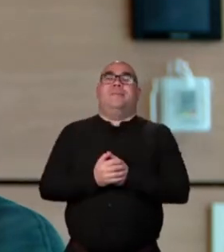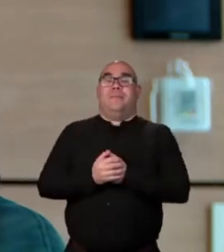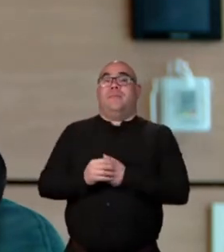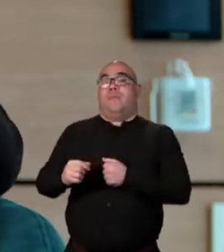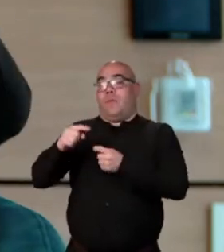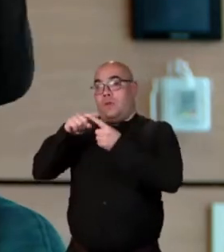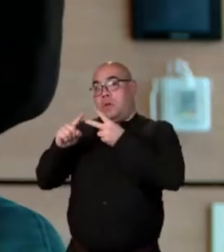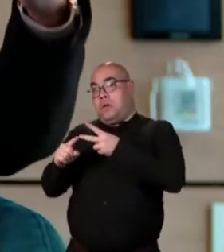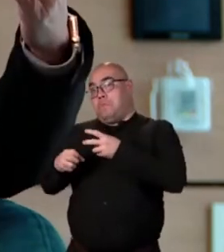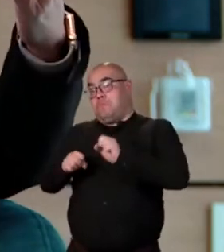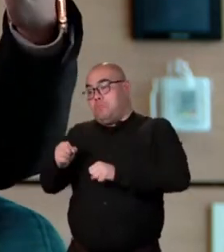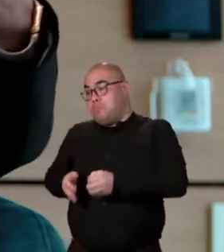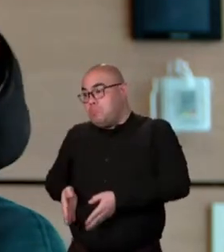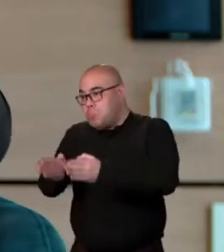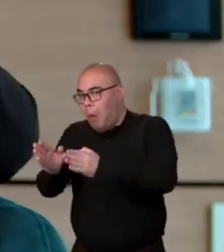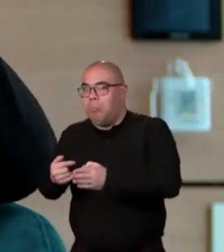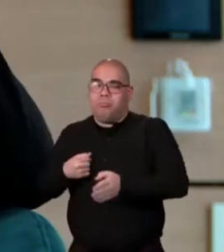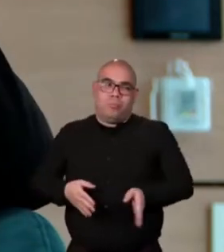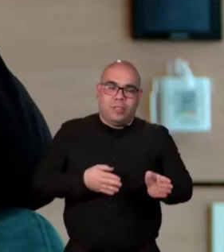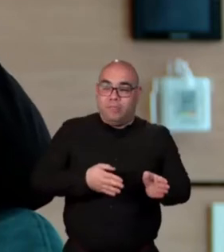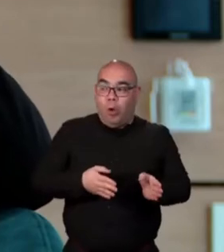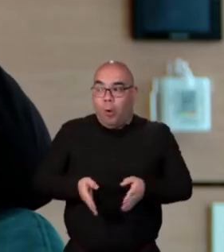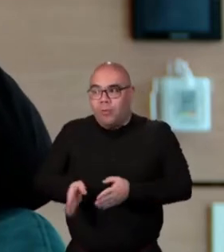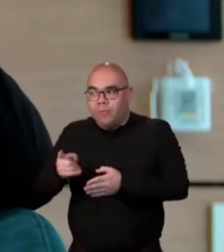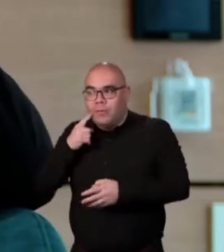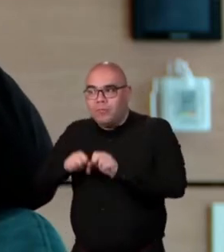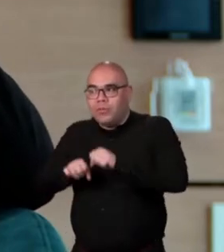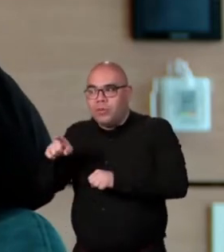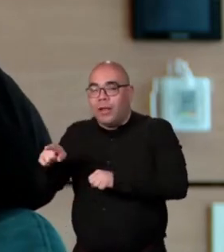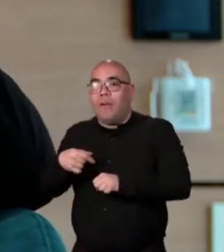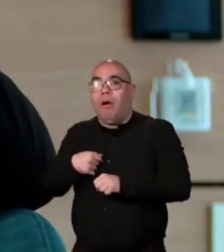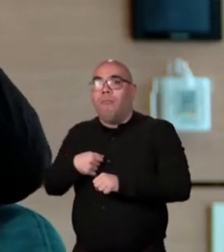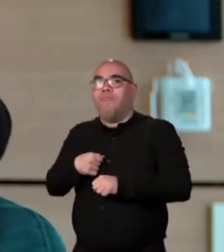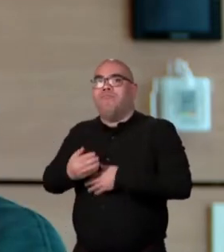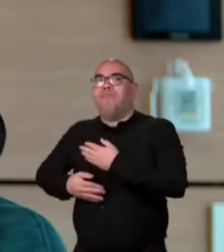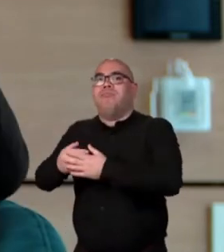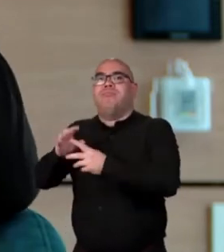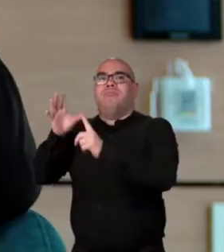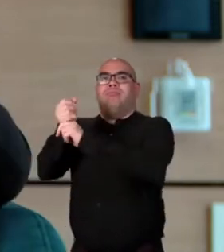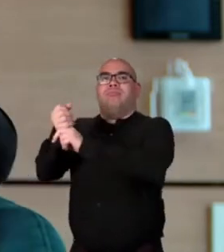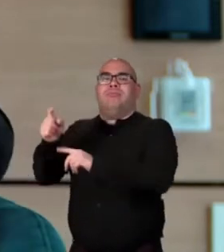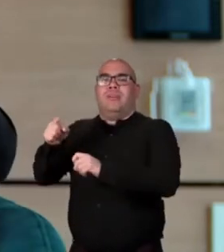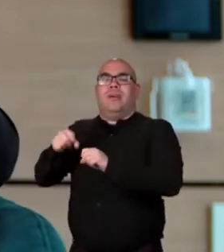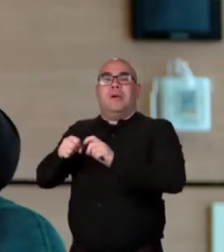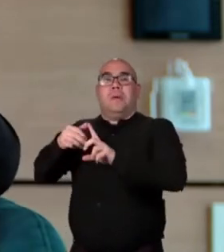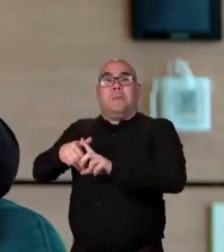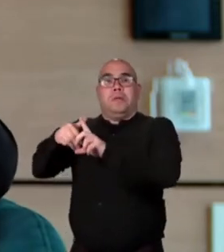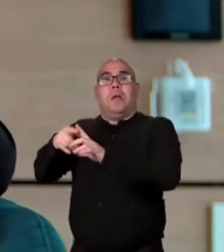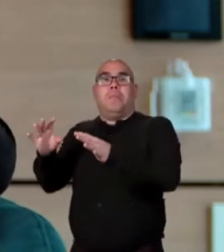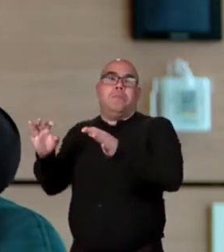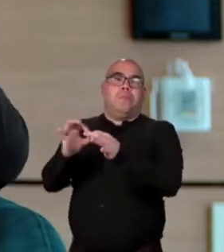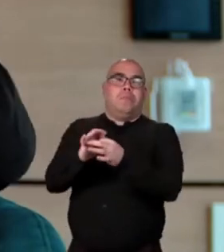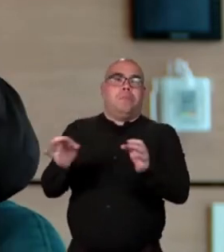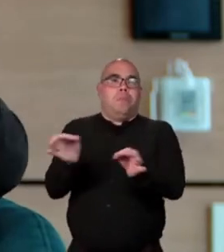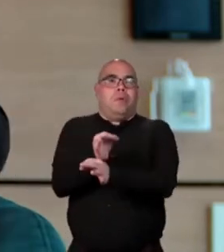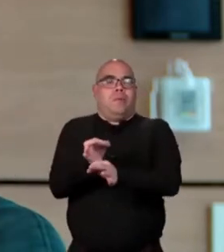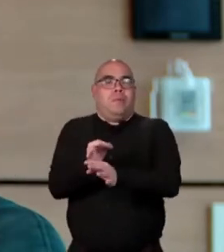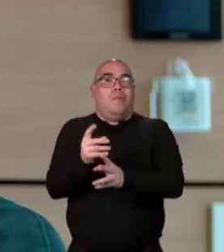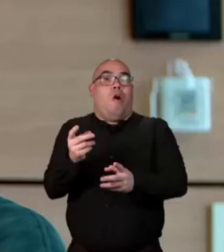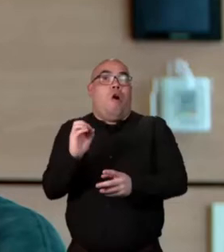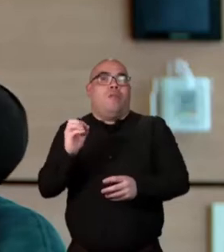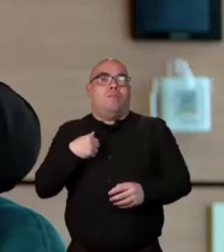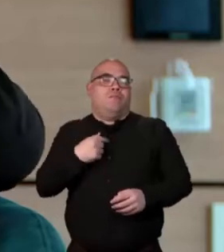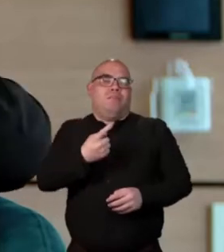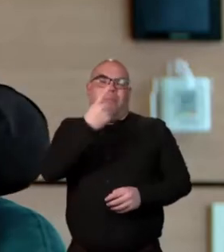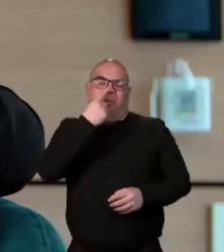me llama la atención sigo con una sería y todo esto es homologado por ejemplo pero pude explorar o simplemente quería saber de ese tema y desarrollar